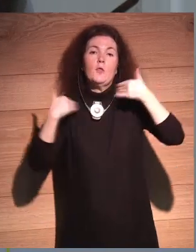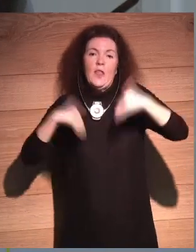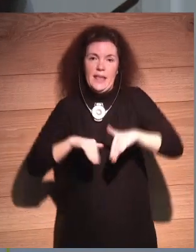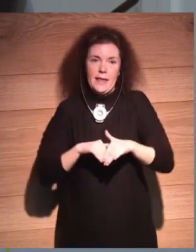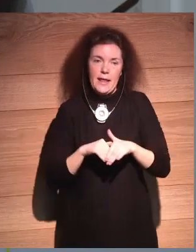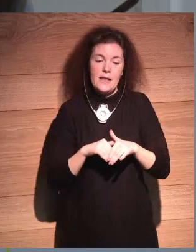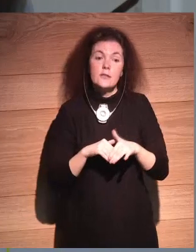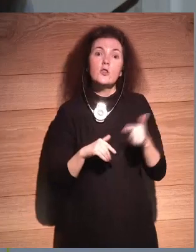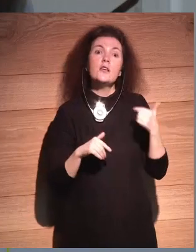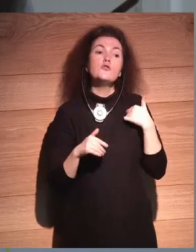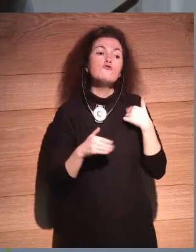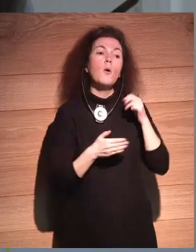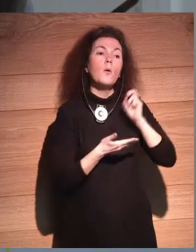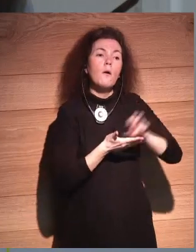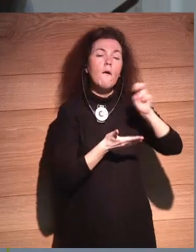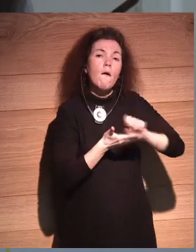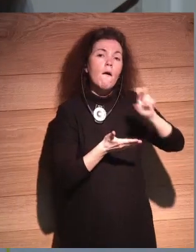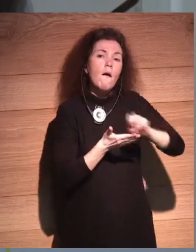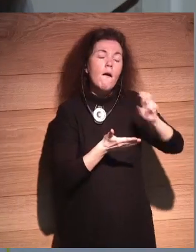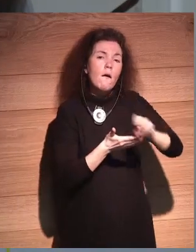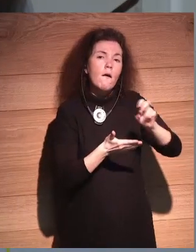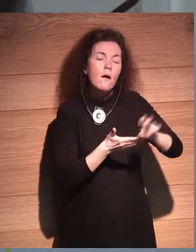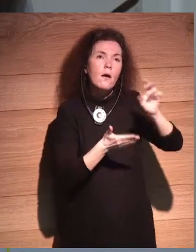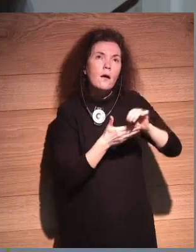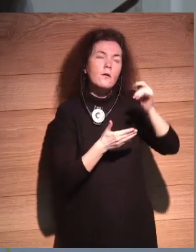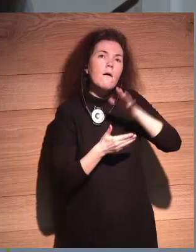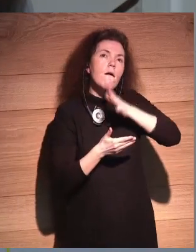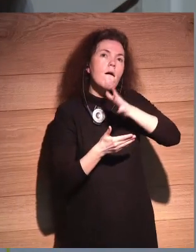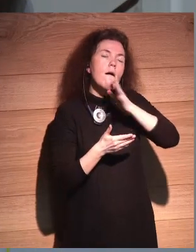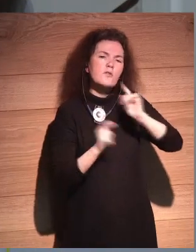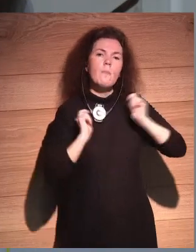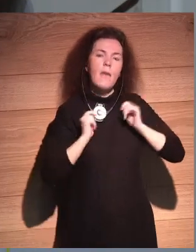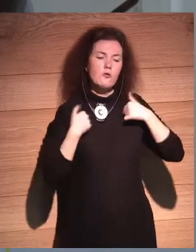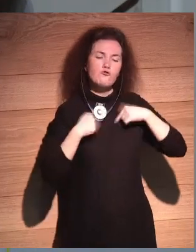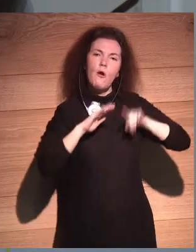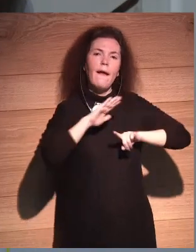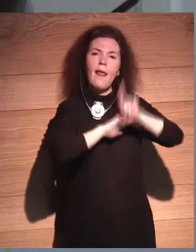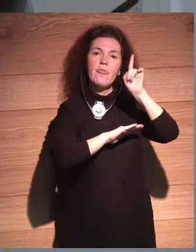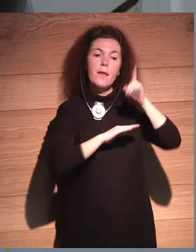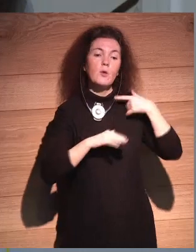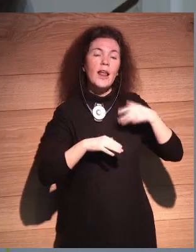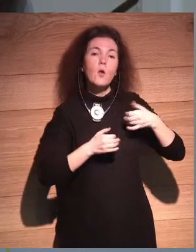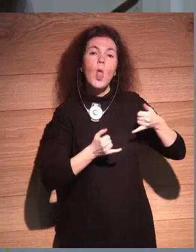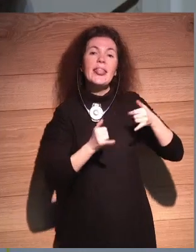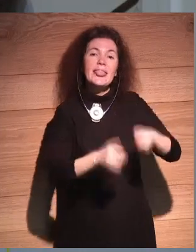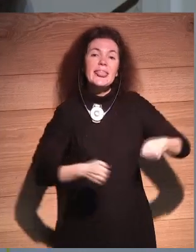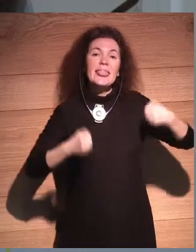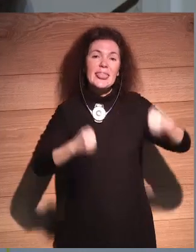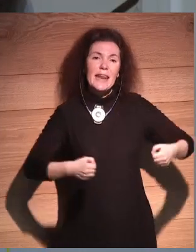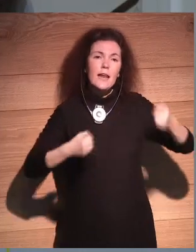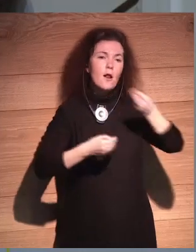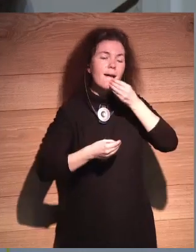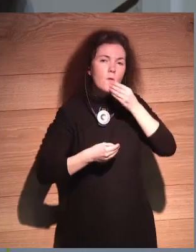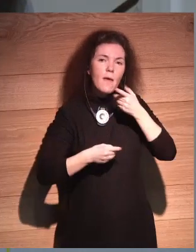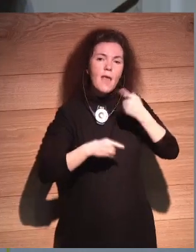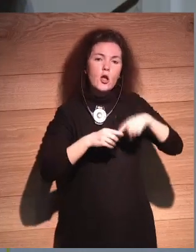Durante la expedición por la Antártida, aquella fascinación no hizo más que crecer. Llevaba en un trineo la comida, los enseres y el combustible